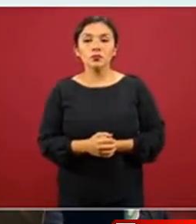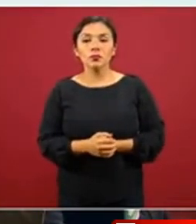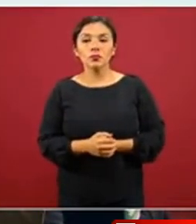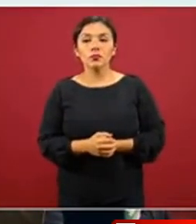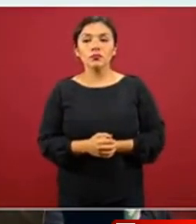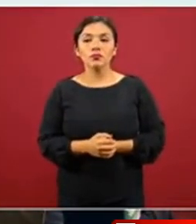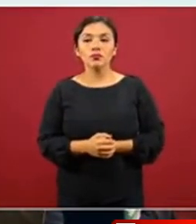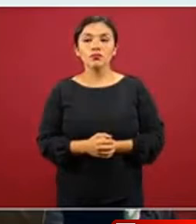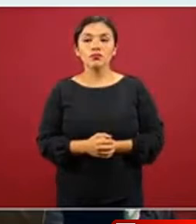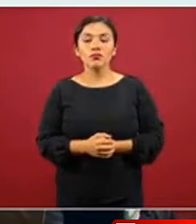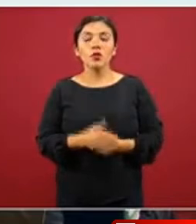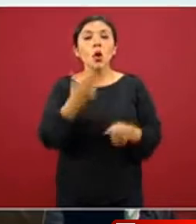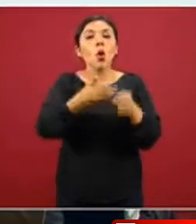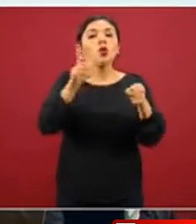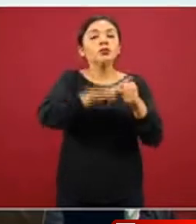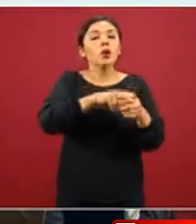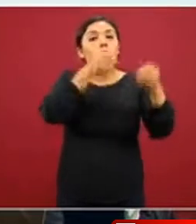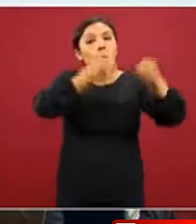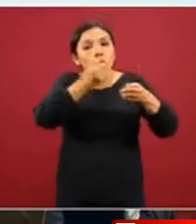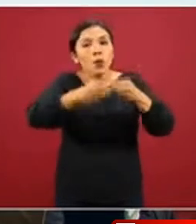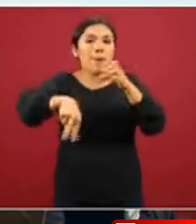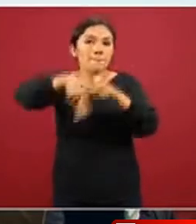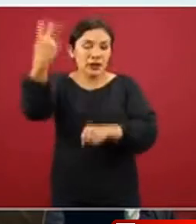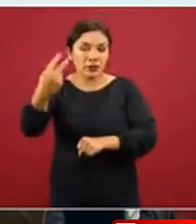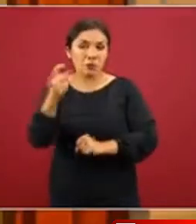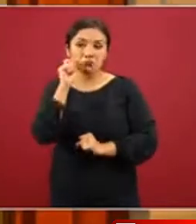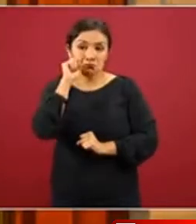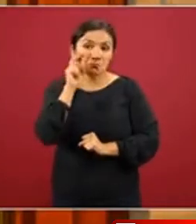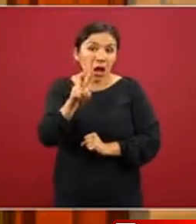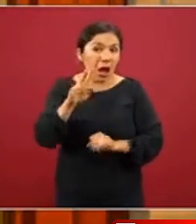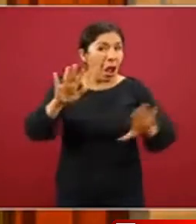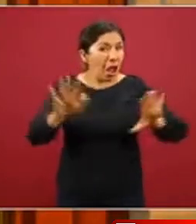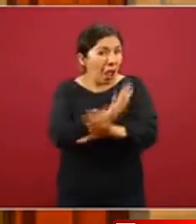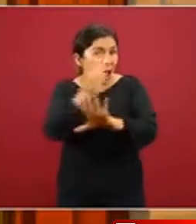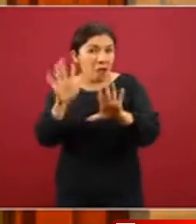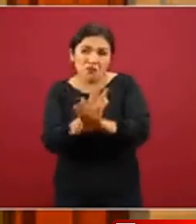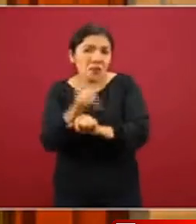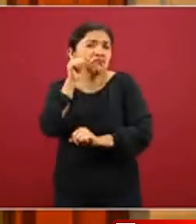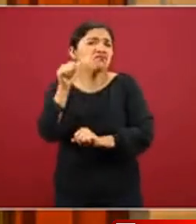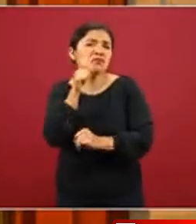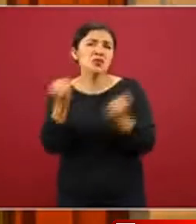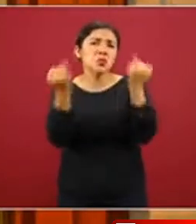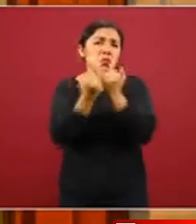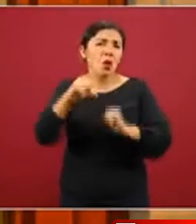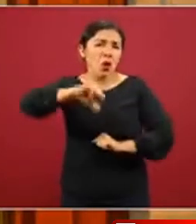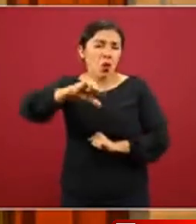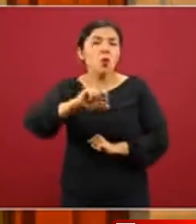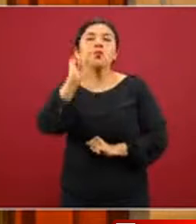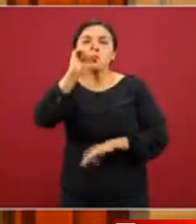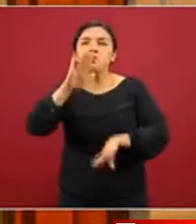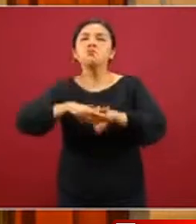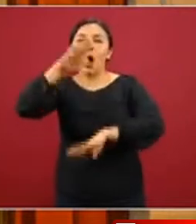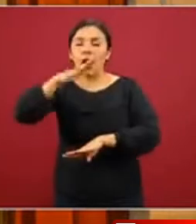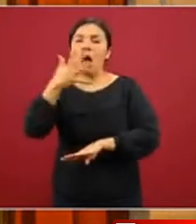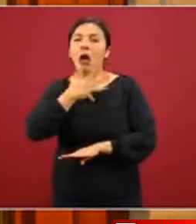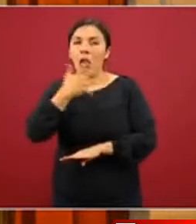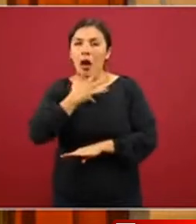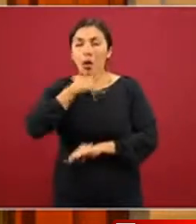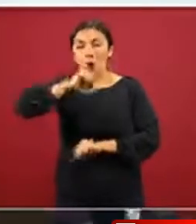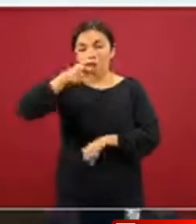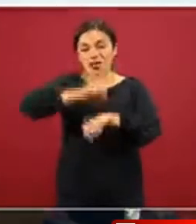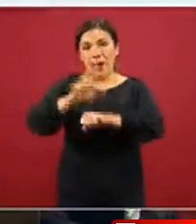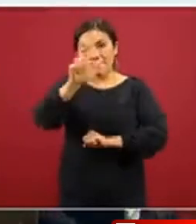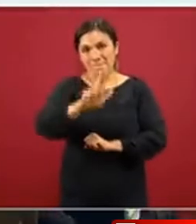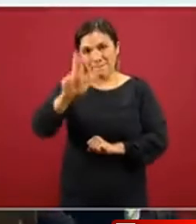de ocupación y disponibilidad hospitalaria, prácticamente no hubo variación al día de ayer, lo que sí se incrementó, ya estamos martes,